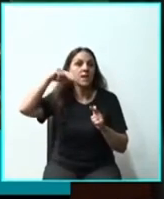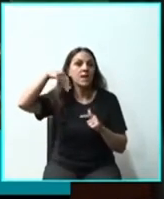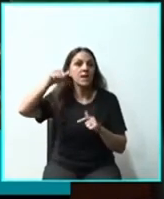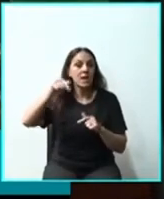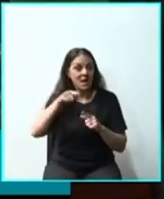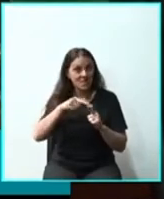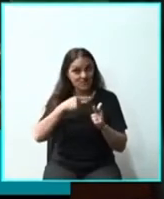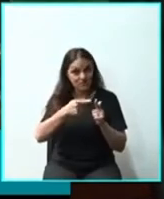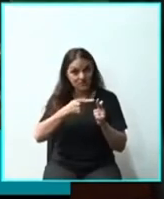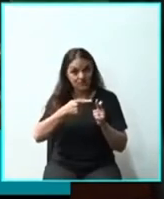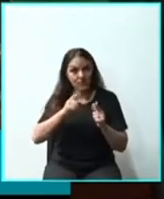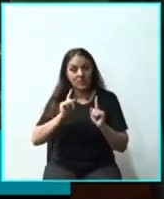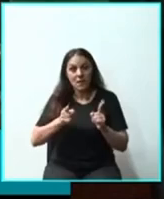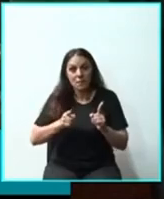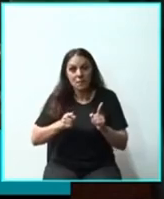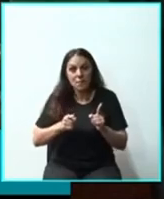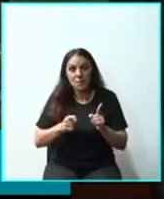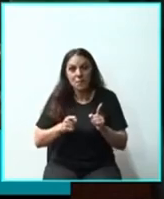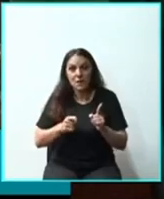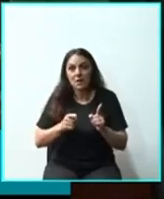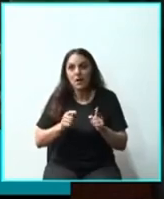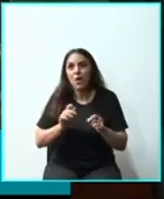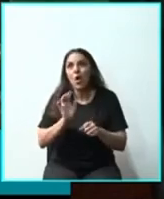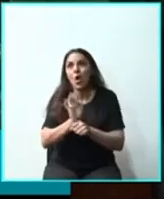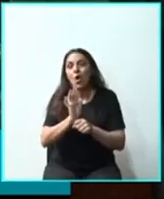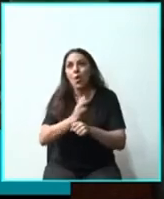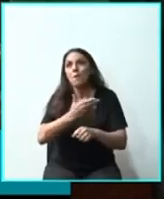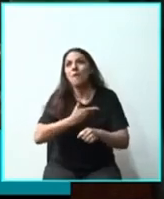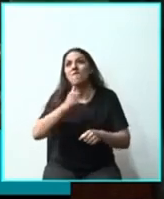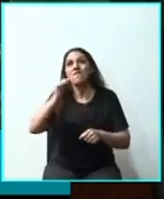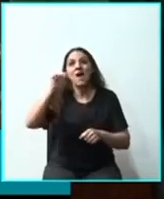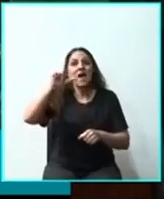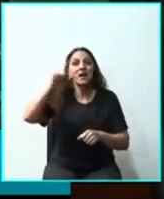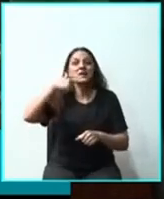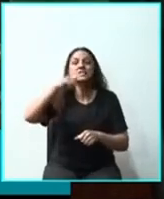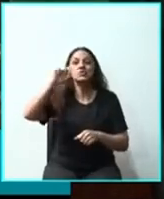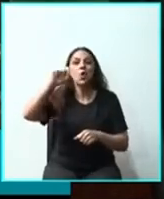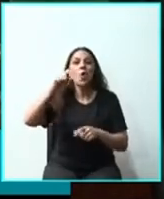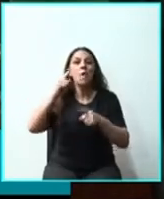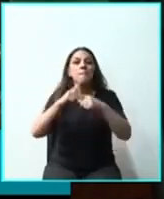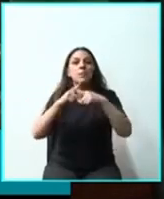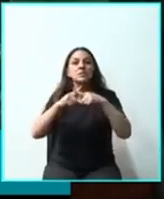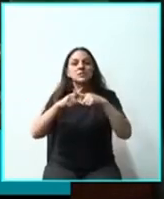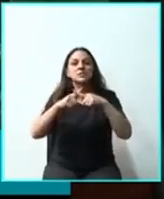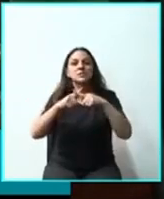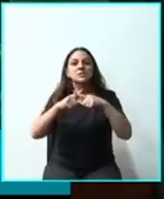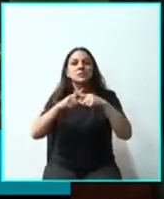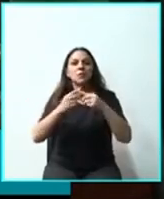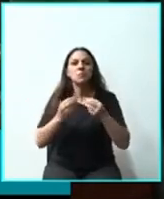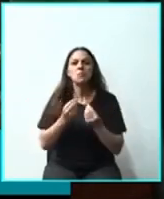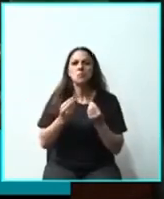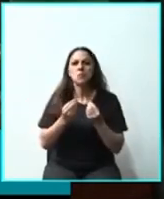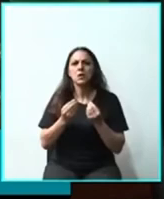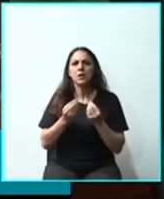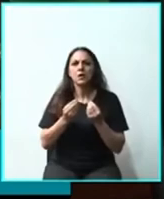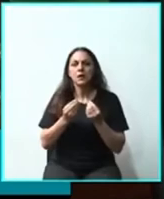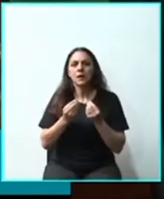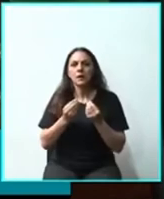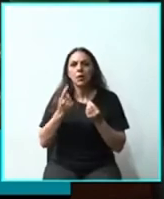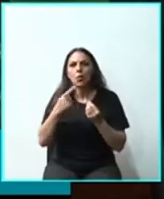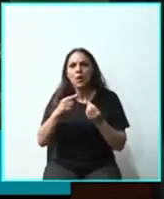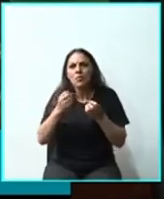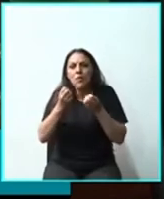que también es un supuestamente un falso positivo, que lo es, y les explico por qué. Porque en la parte de implementación, en la